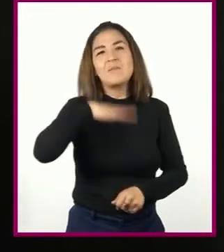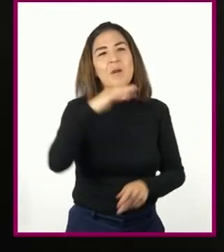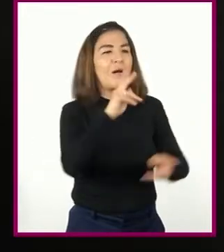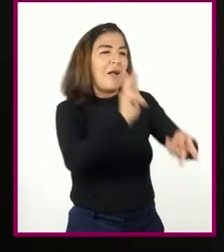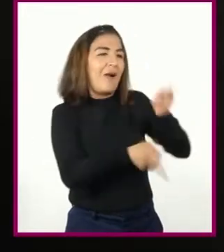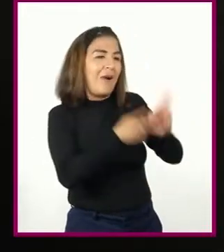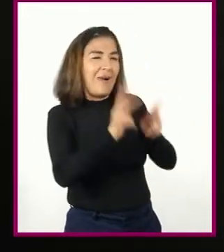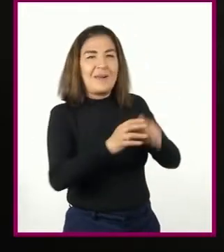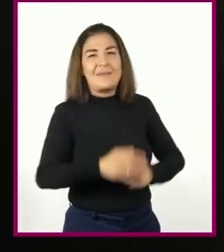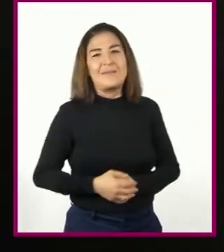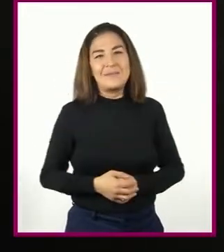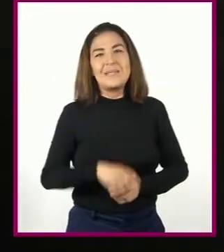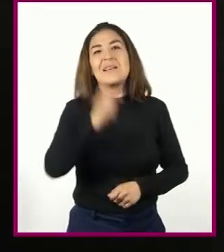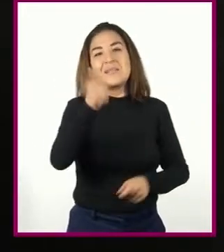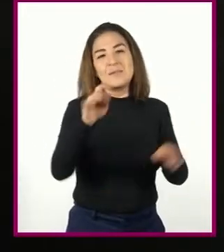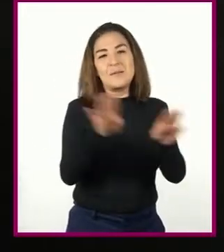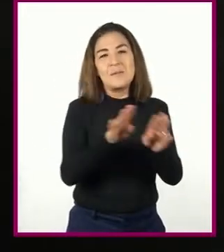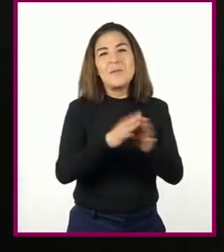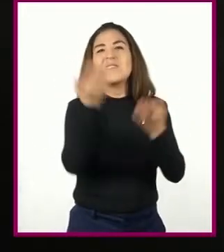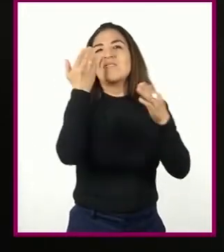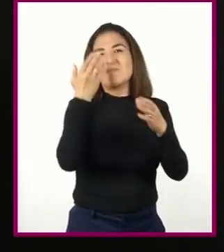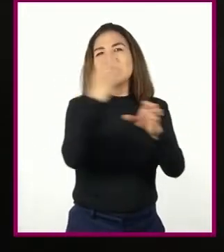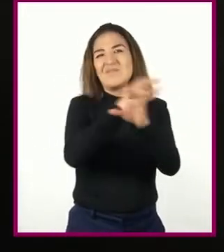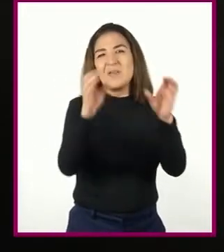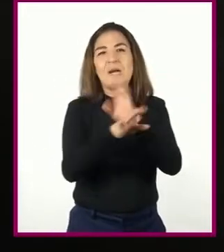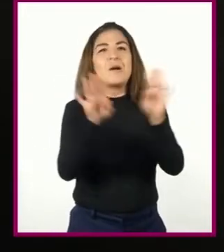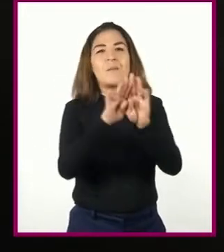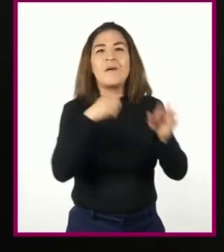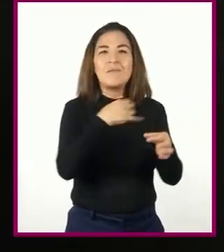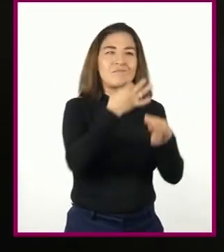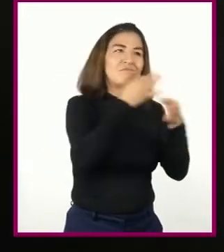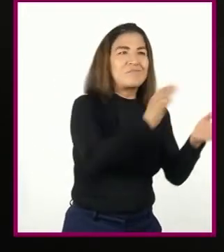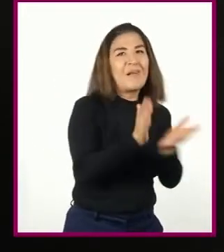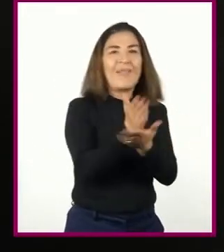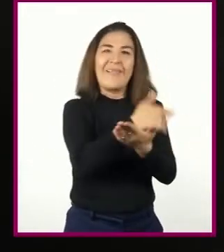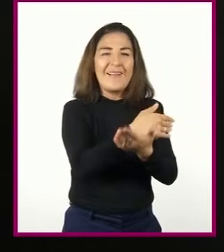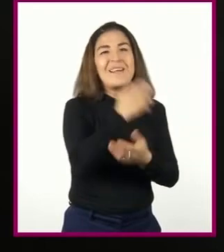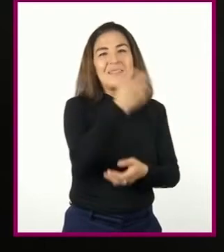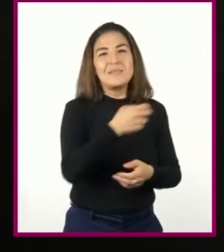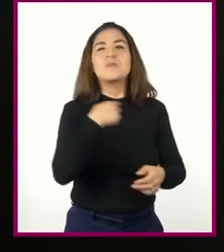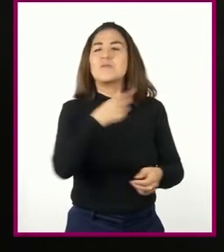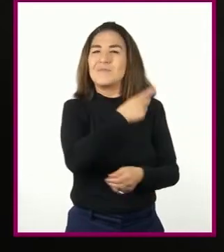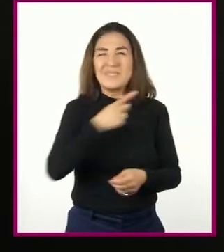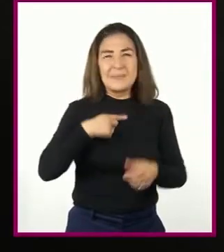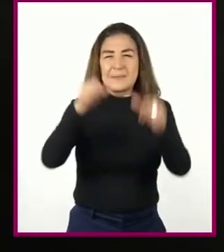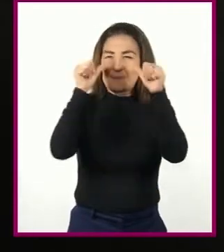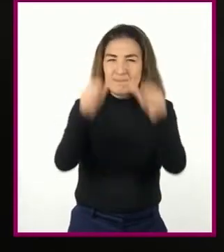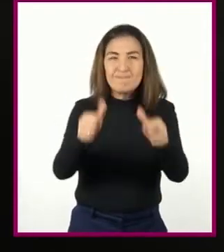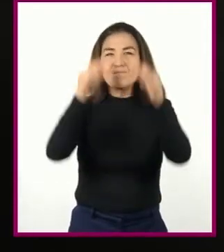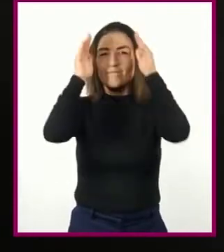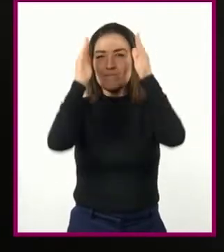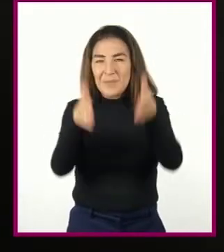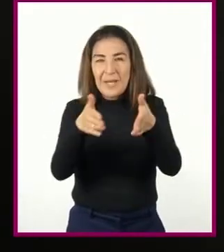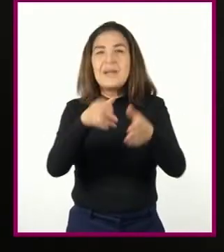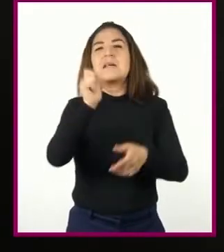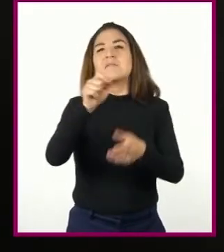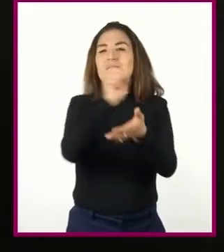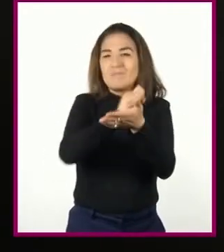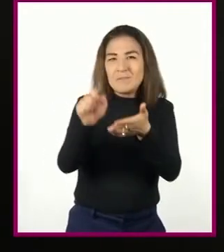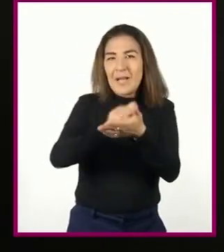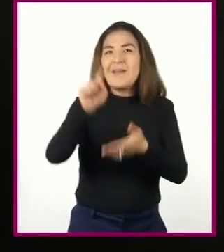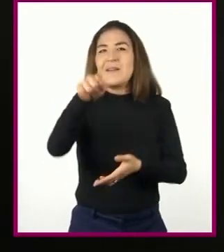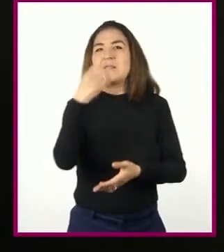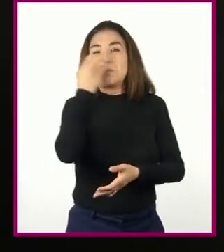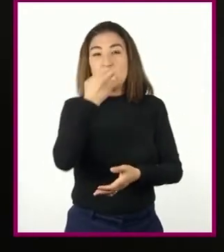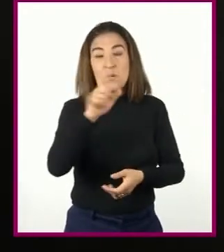platicar. Sobran las cosas que me distraen, pero procuro siempre estar bien atenta, concentrada y tomando apuntes,